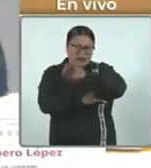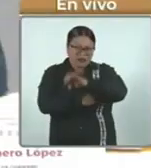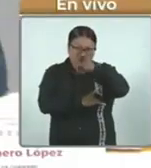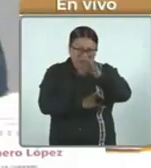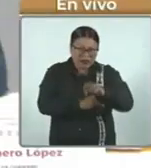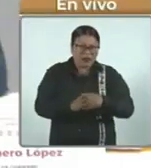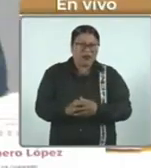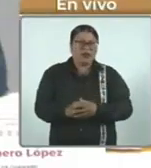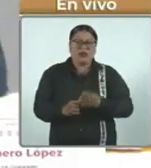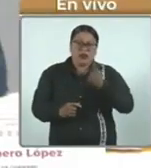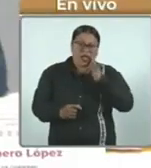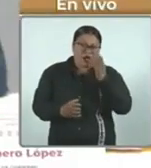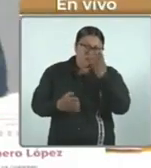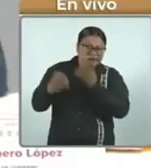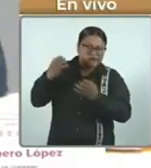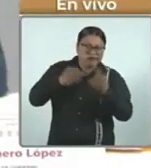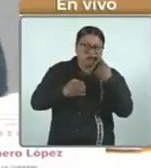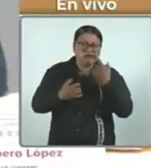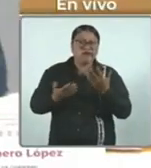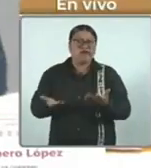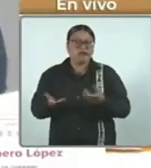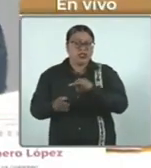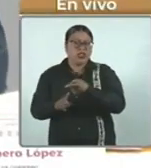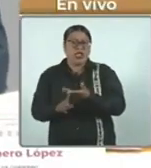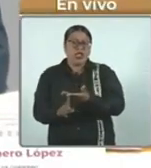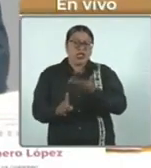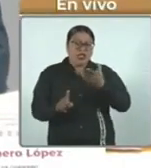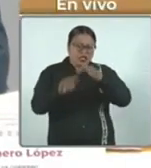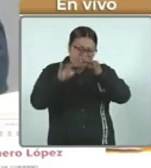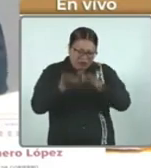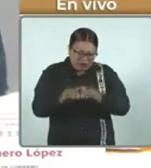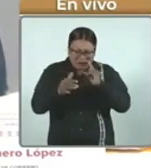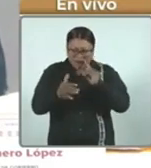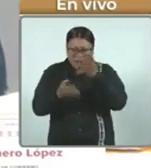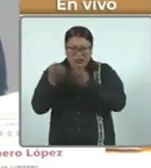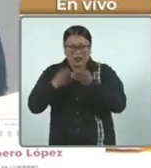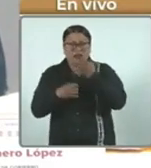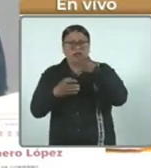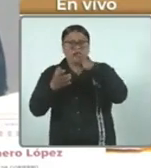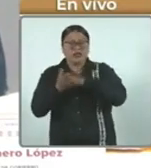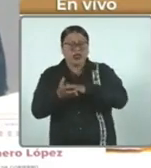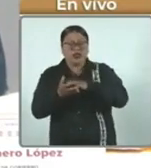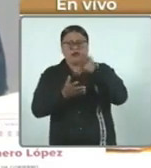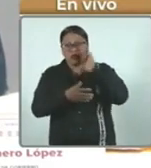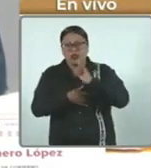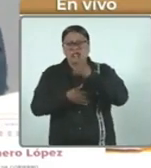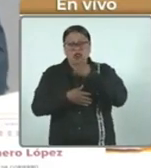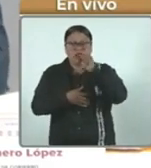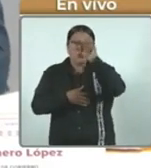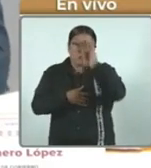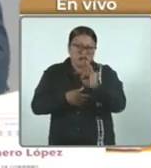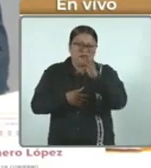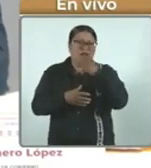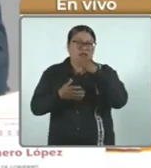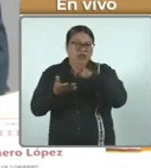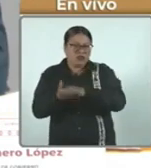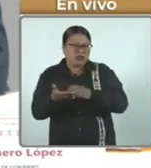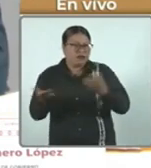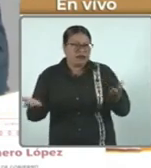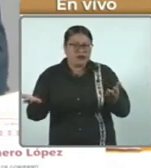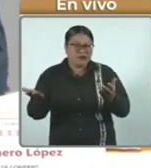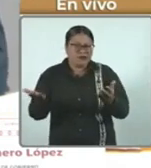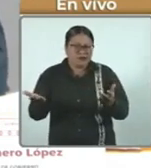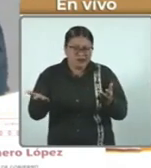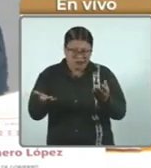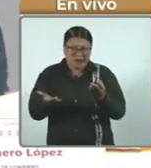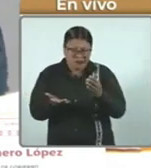las conductas que tengan y sus antecedentes los secretarios y secretarias de seguridad pública, subsecretarios, van a